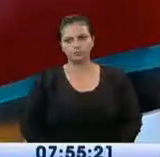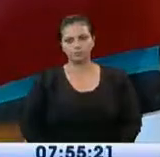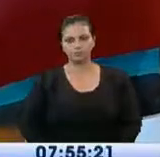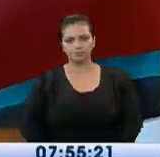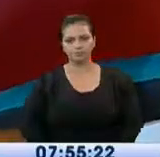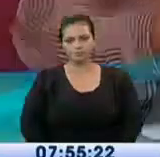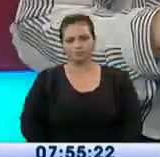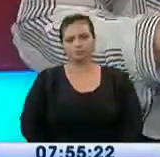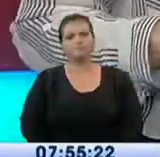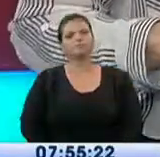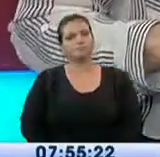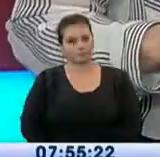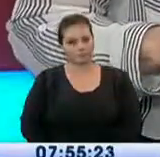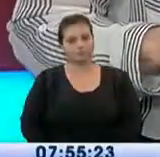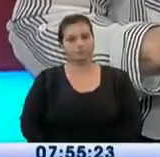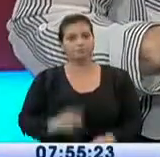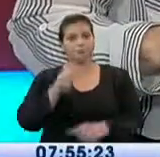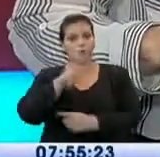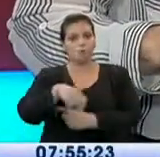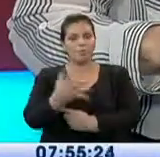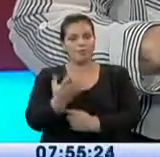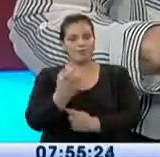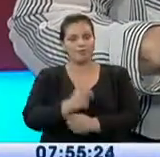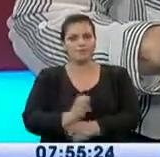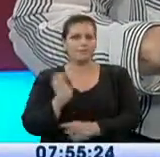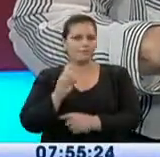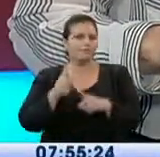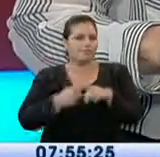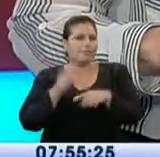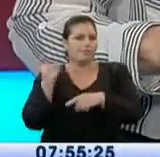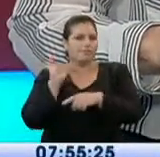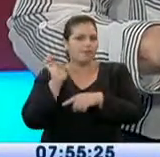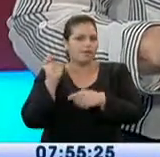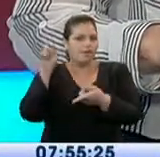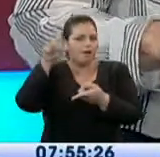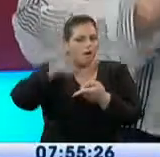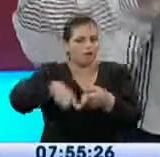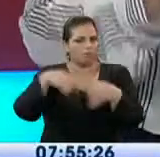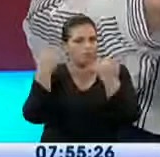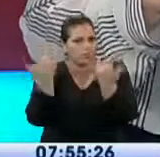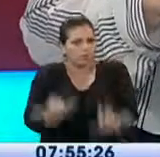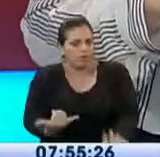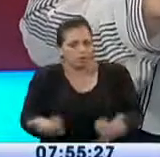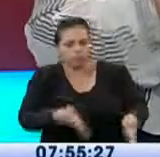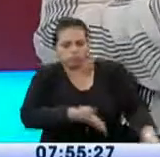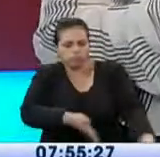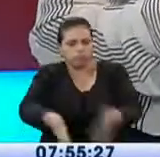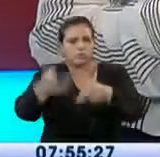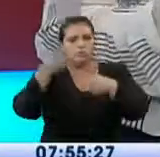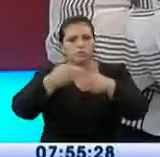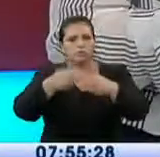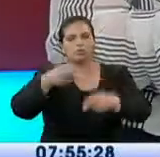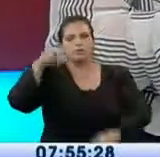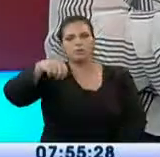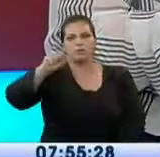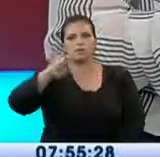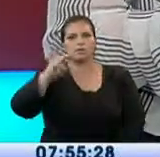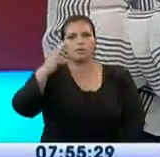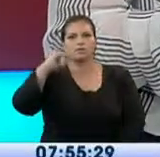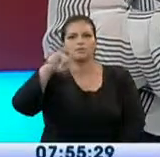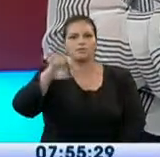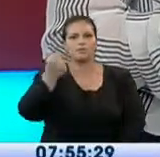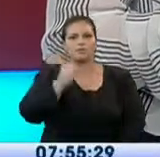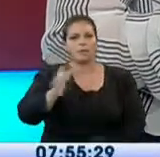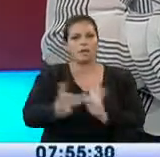76 accidentes de tránsito se han registrado a lo largo del año en la autopista Narcisa de Jesús. El último de ellos fue el fin de semana. Una pareja de